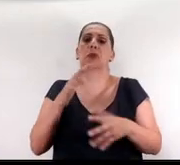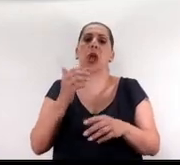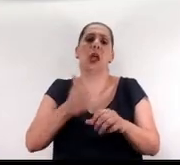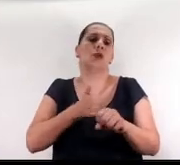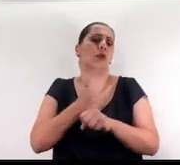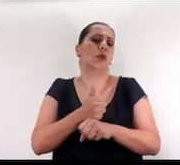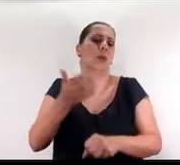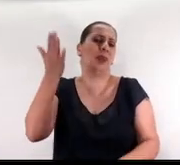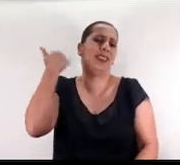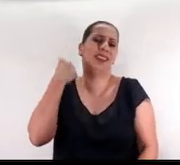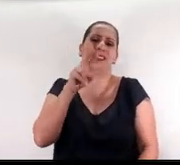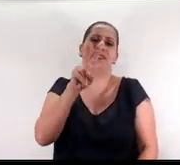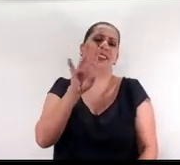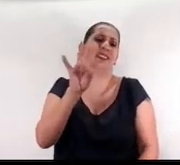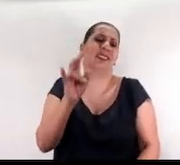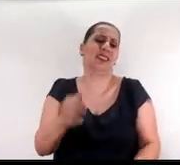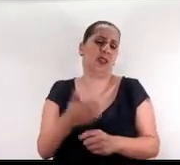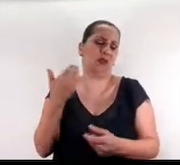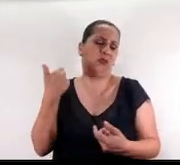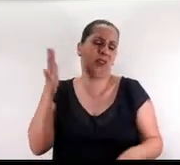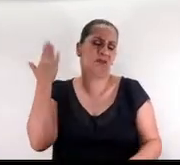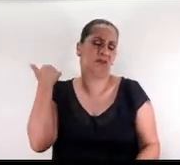hace 27 años.